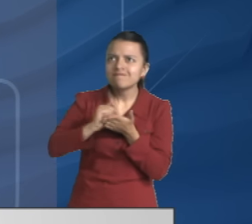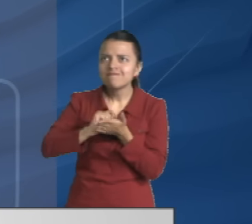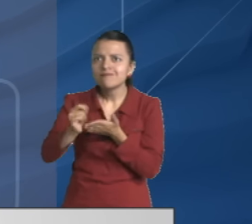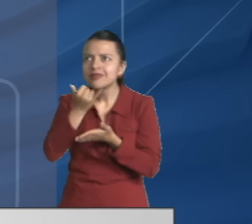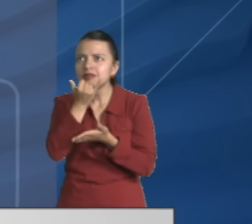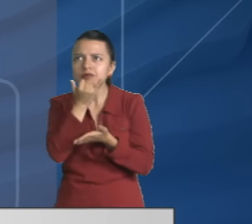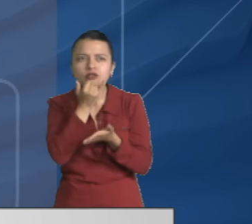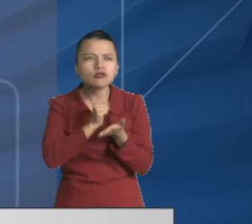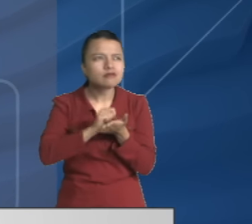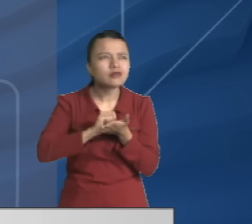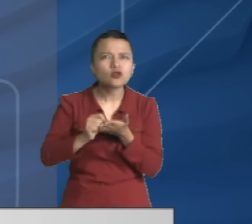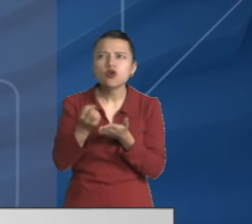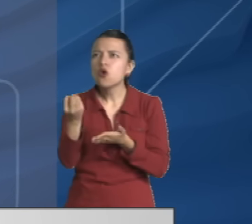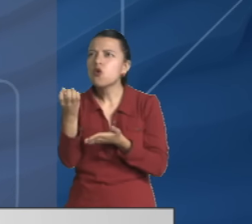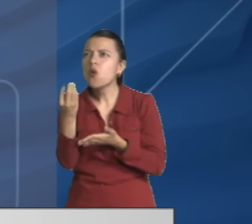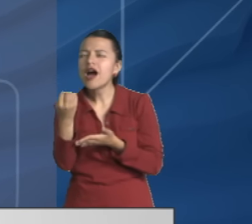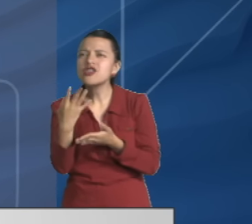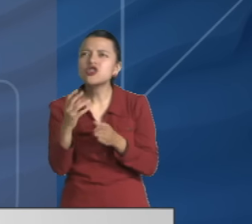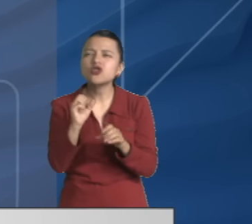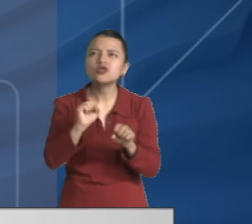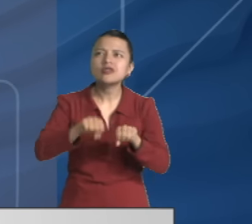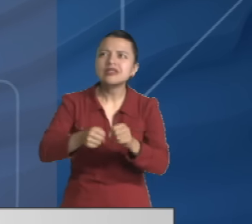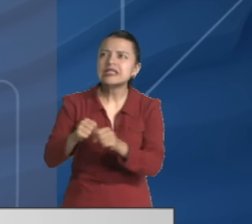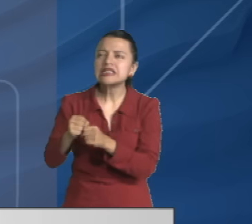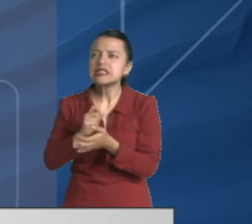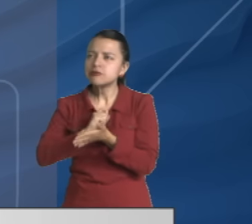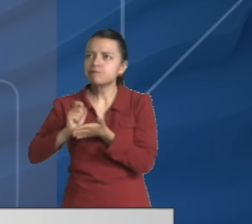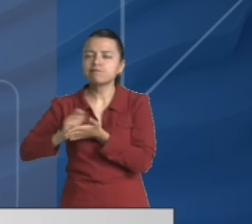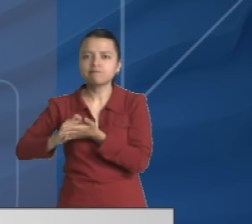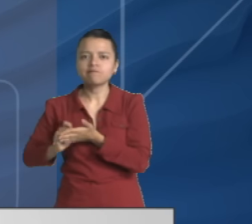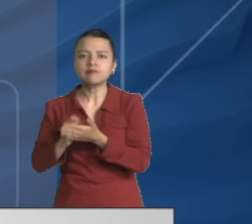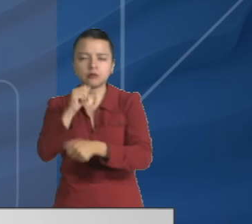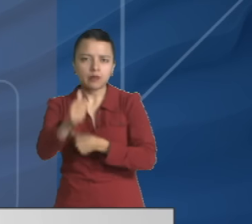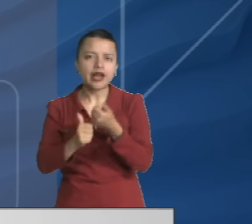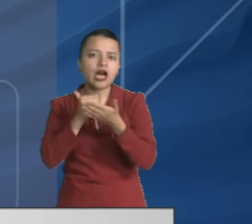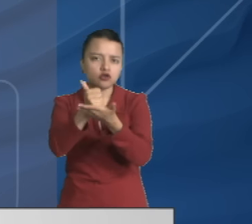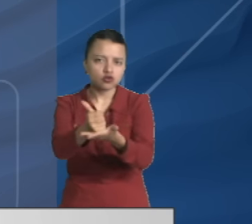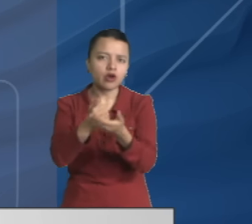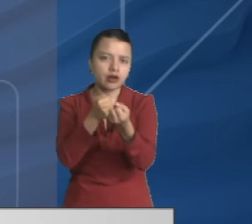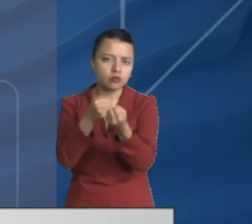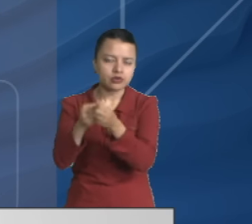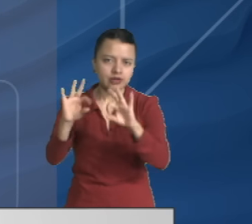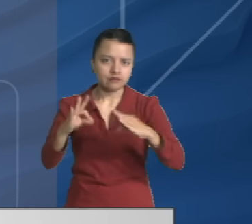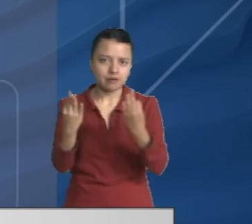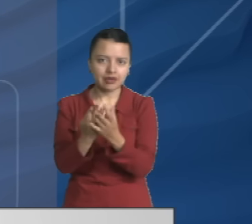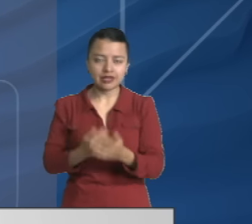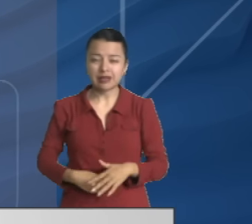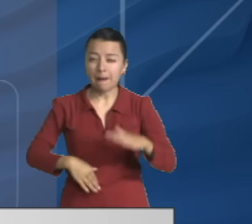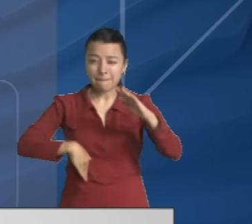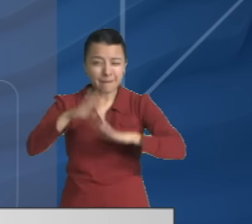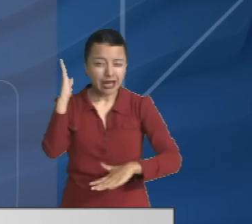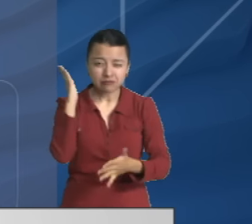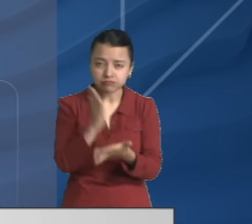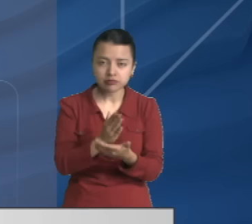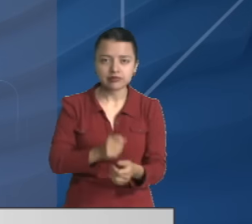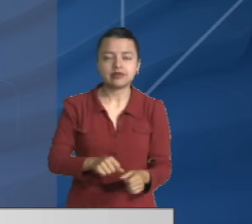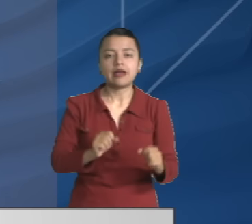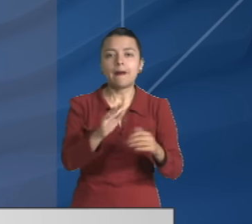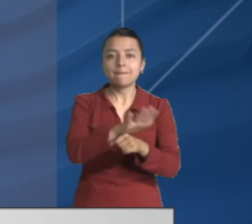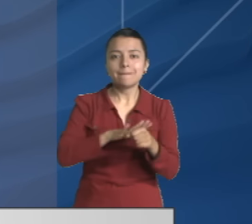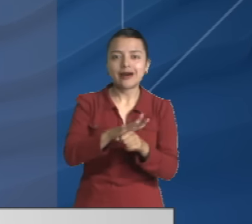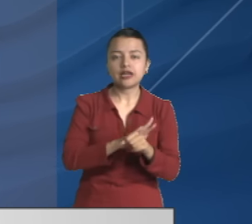para culminar el censo y atender estas familias. Las mayores emergencias se presentaron en los barrios 3 de